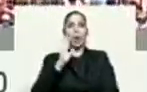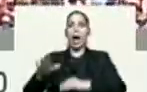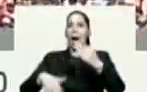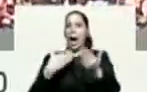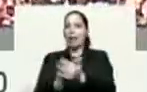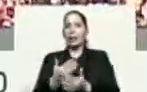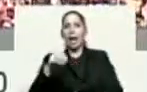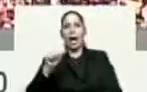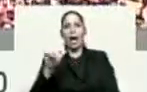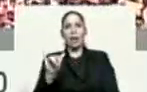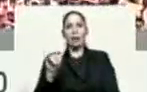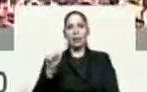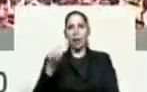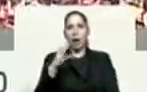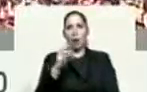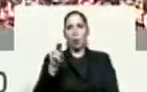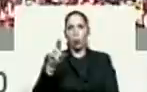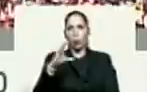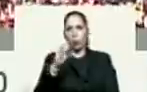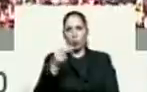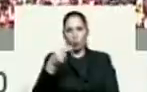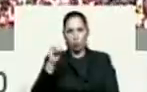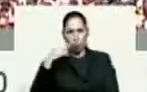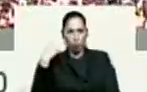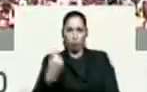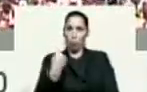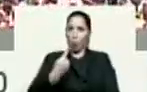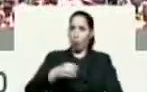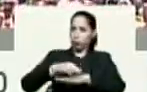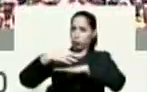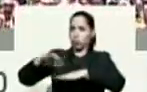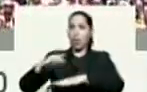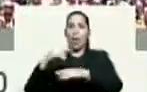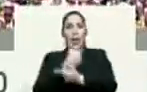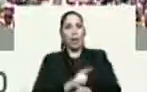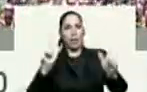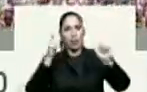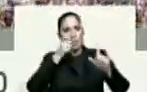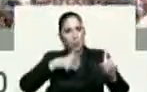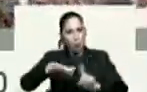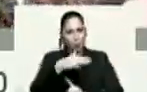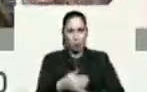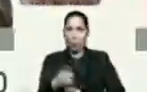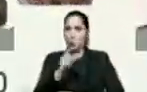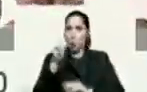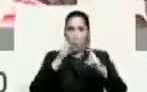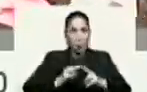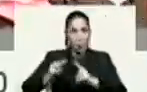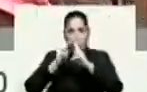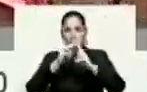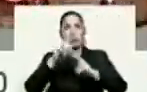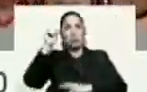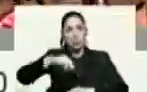paso solo libertad, libertad para los pueblos. Lo desconocen. Y